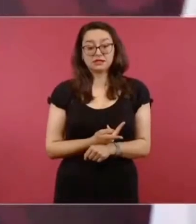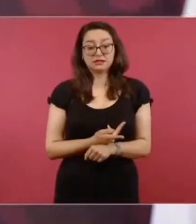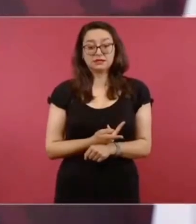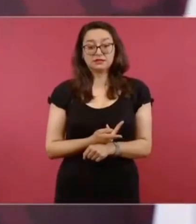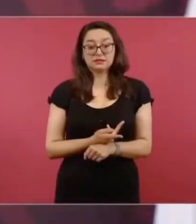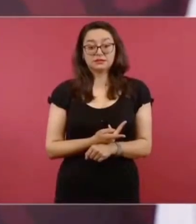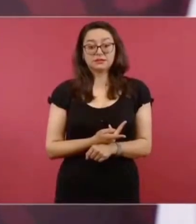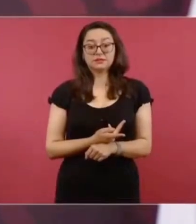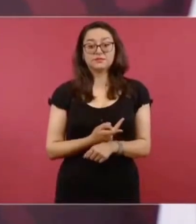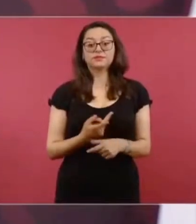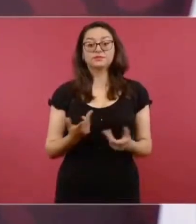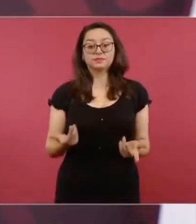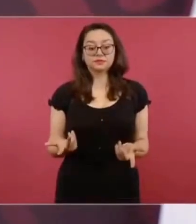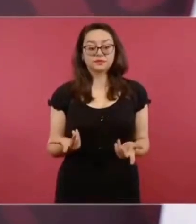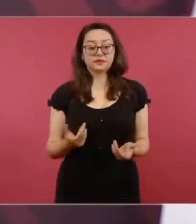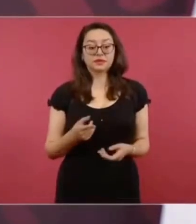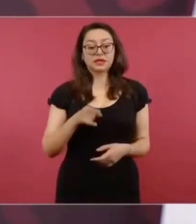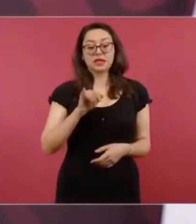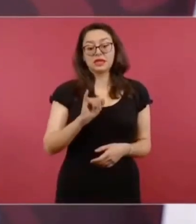de crear una monarquía,